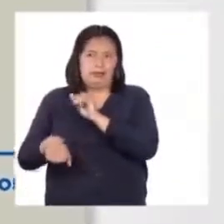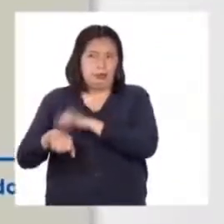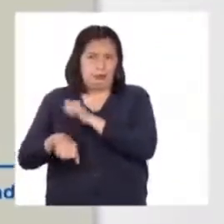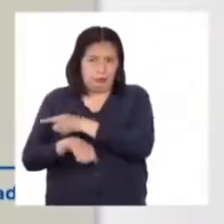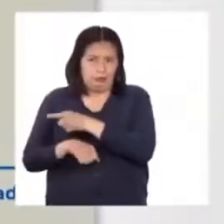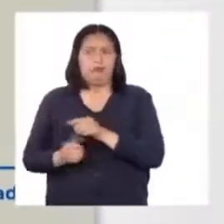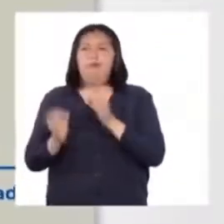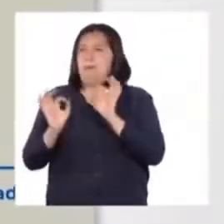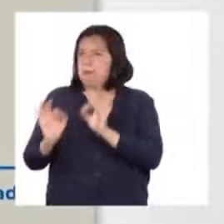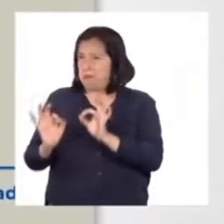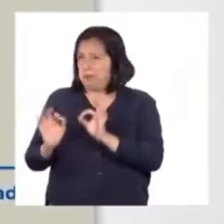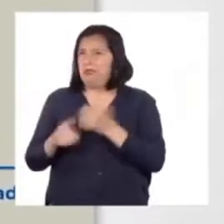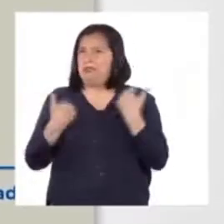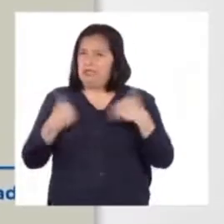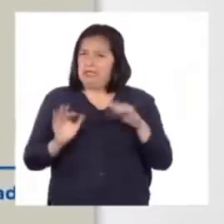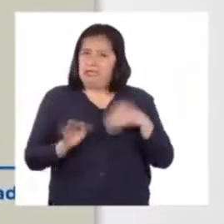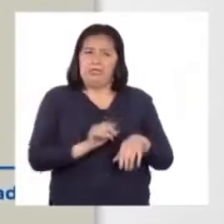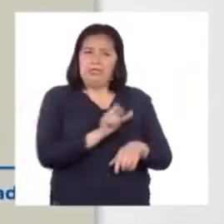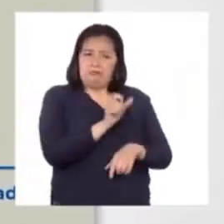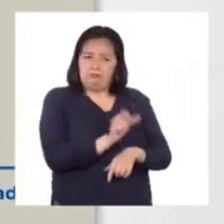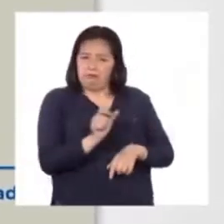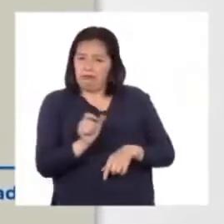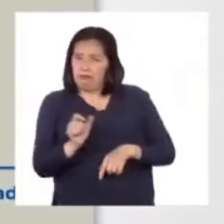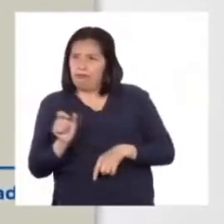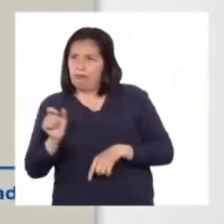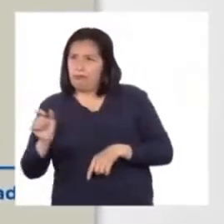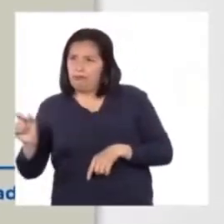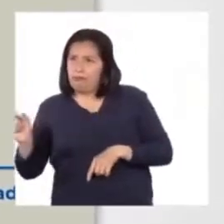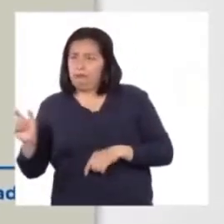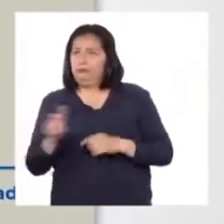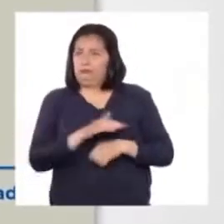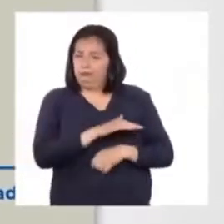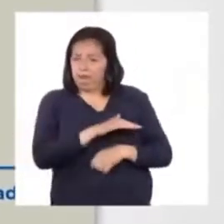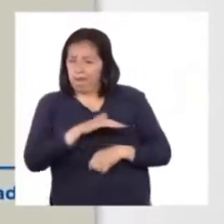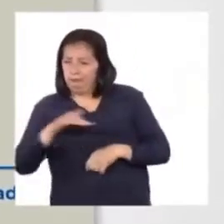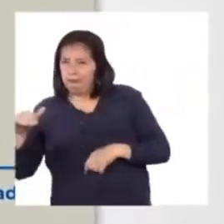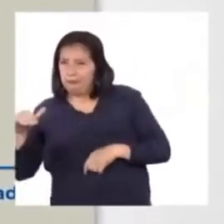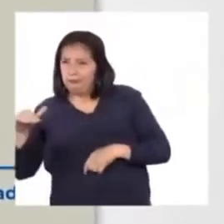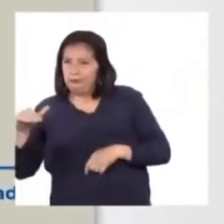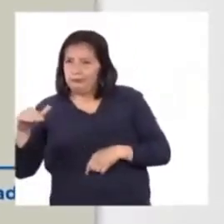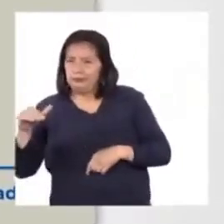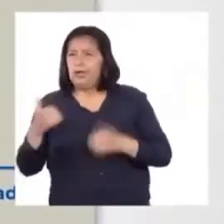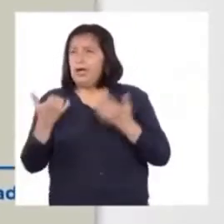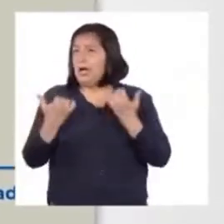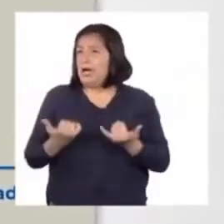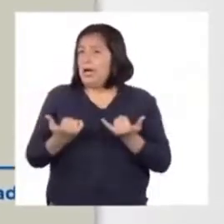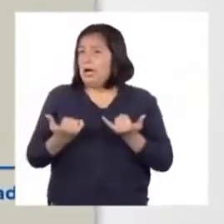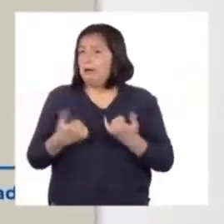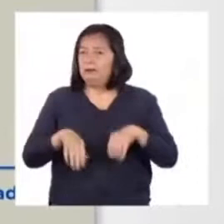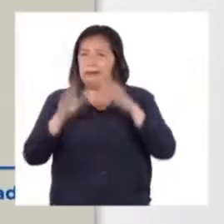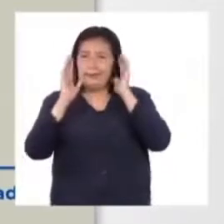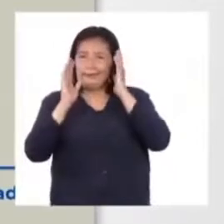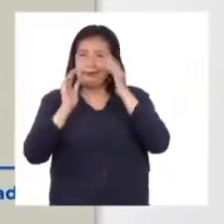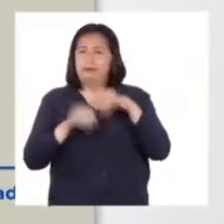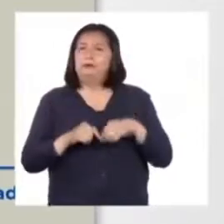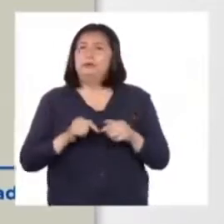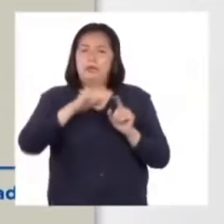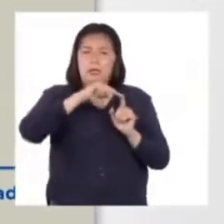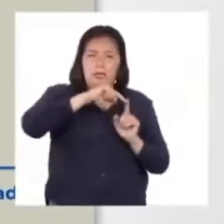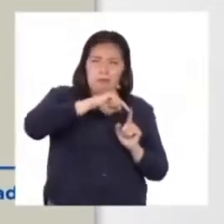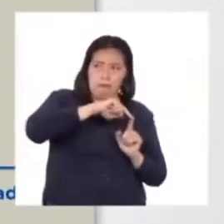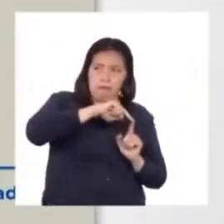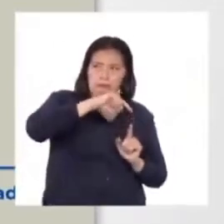Muy bien. Hemos colocado todos los tipos de animales en el eje horizontal. Ahora prestemos atención al